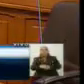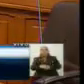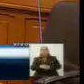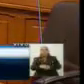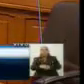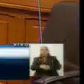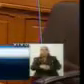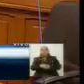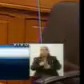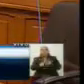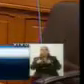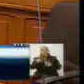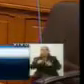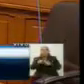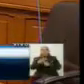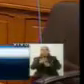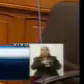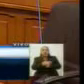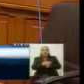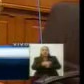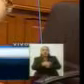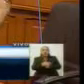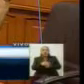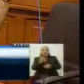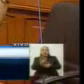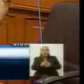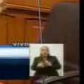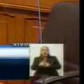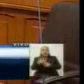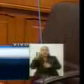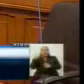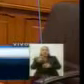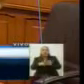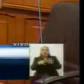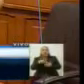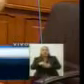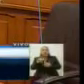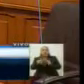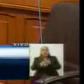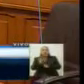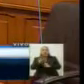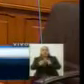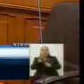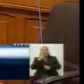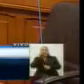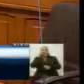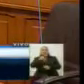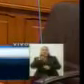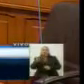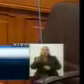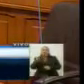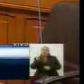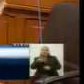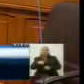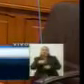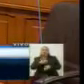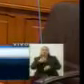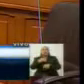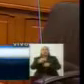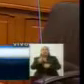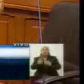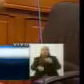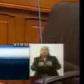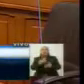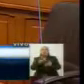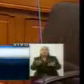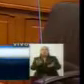los alcaldes provinciales se les ponga más cruz en las espaldas y que después salga alguien diciendo, miren, los alcaldes provinciales no resuelven